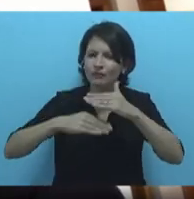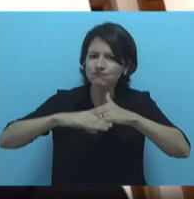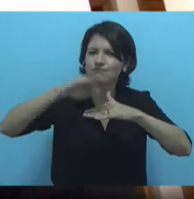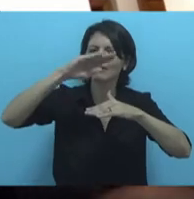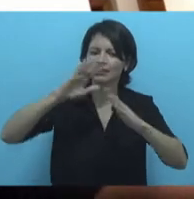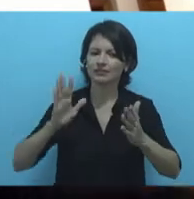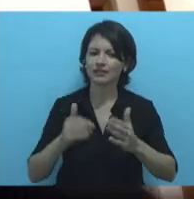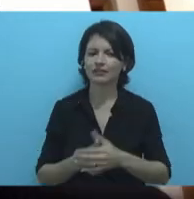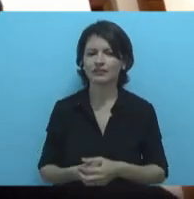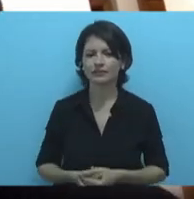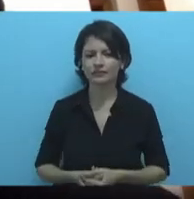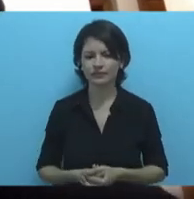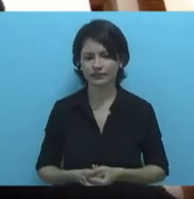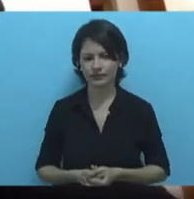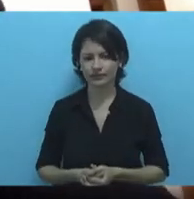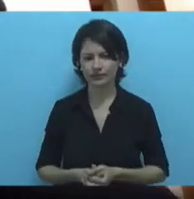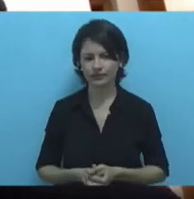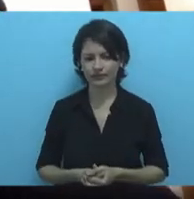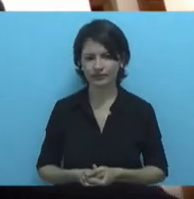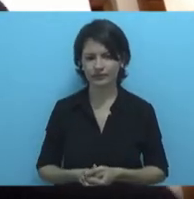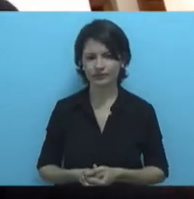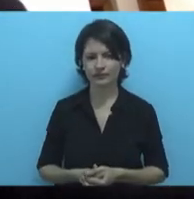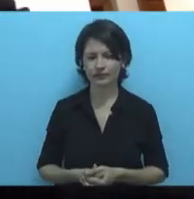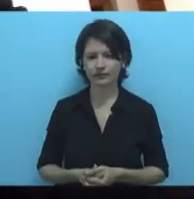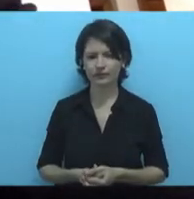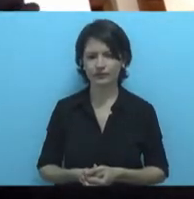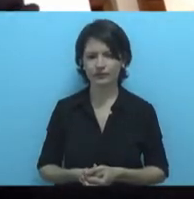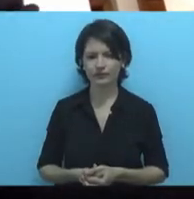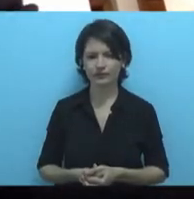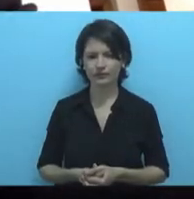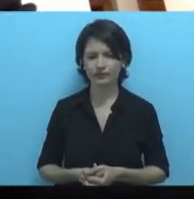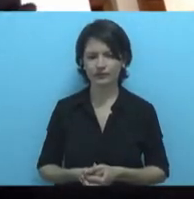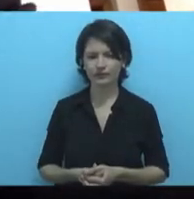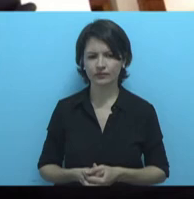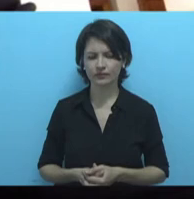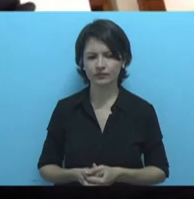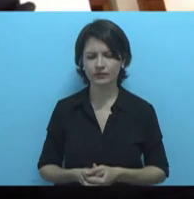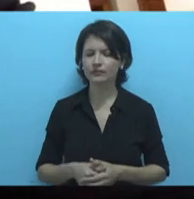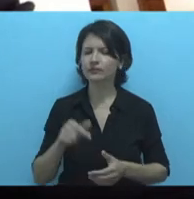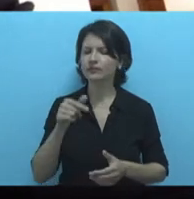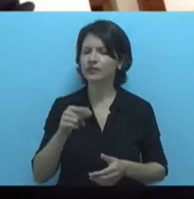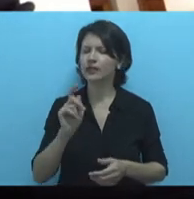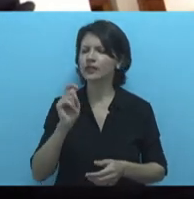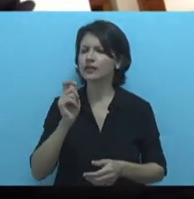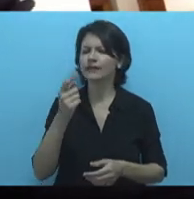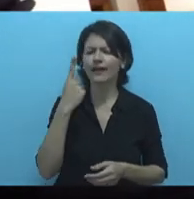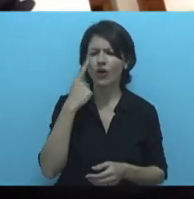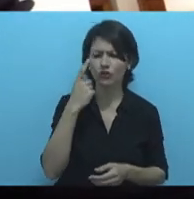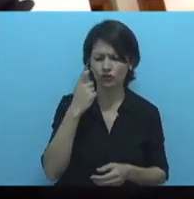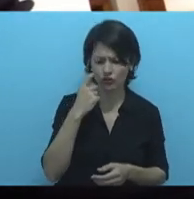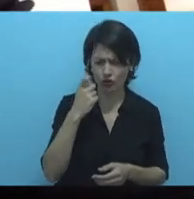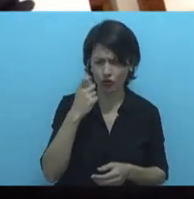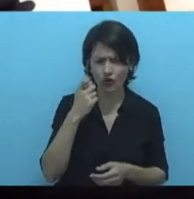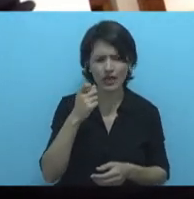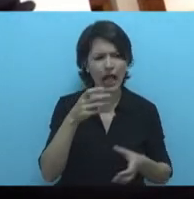provincia ponemos en cabeza de la inspección de persona jurídica como órgano encargado de fiscalizar las